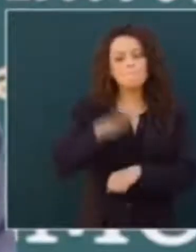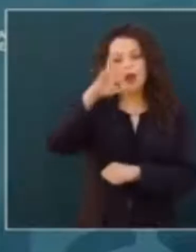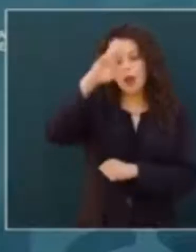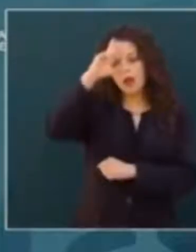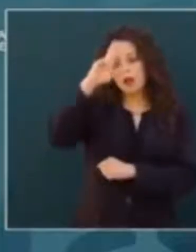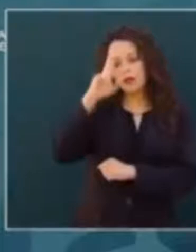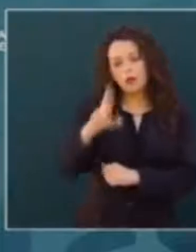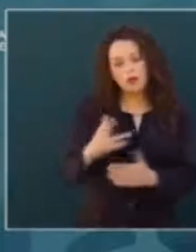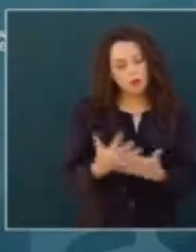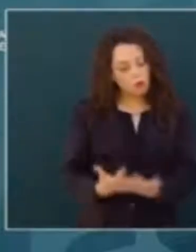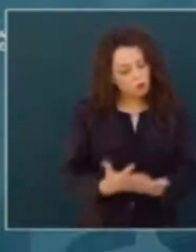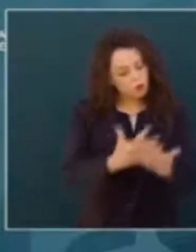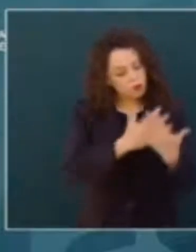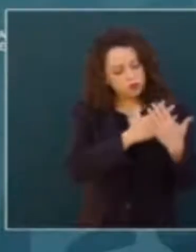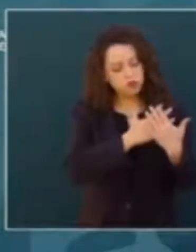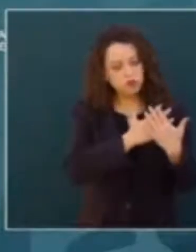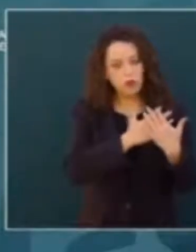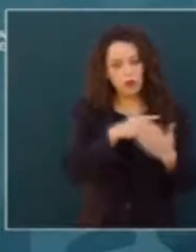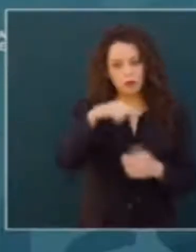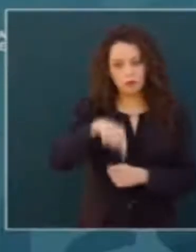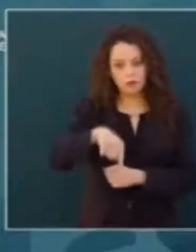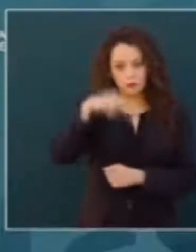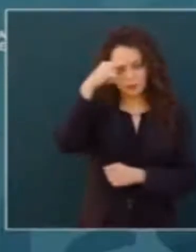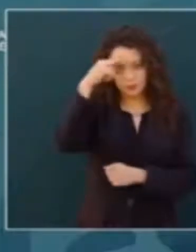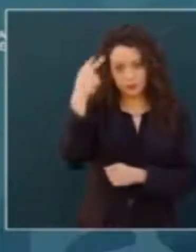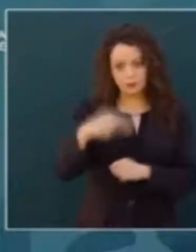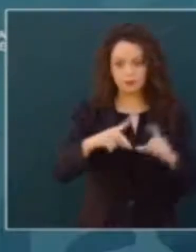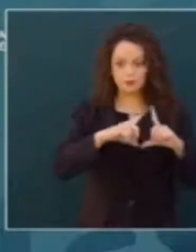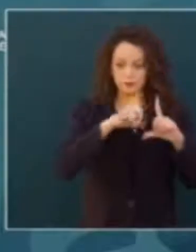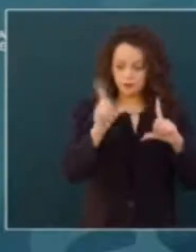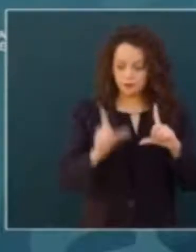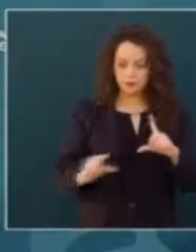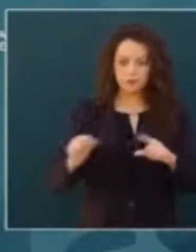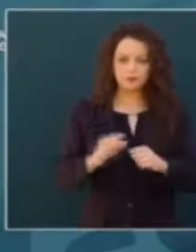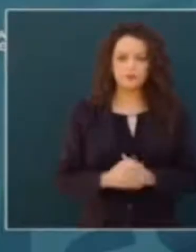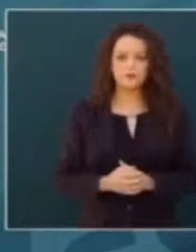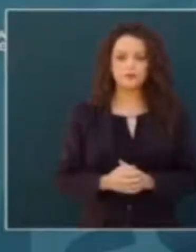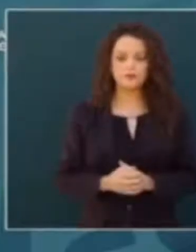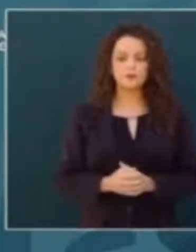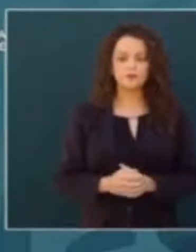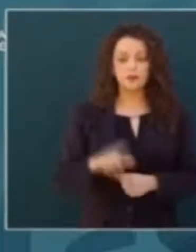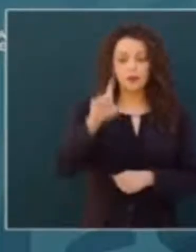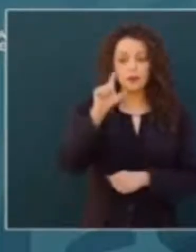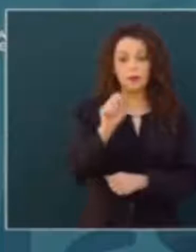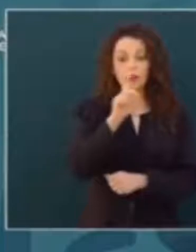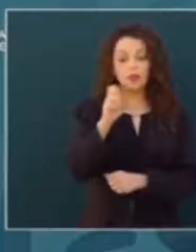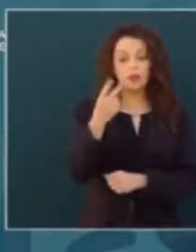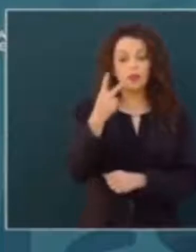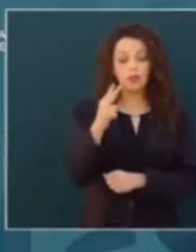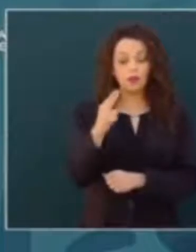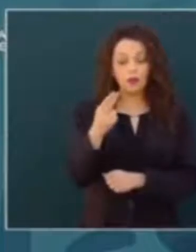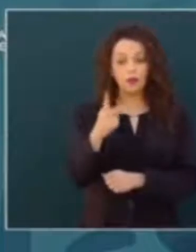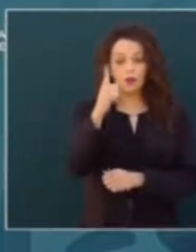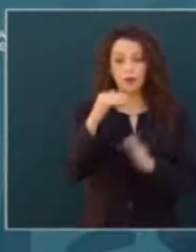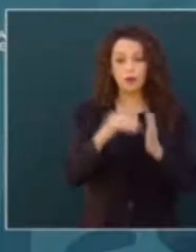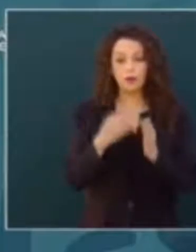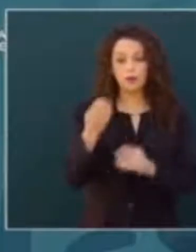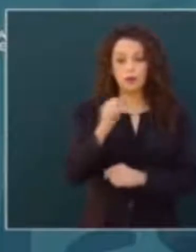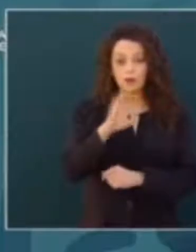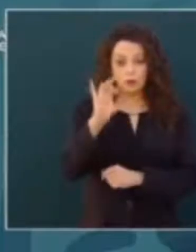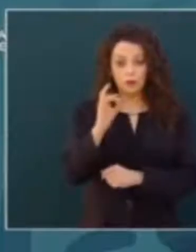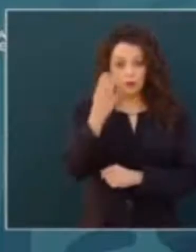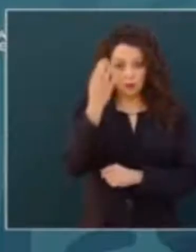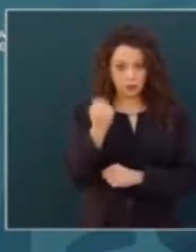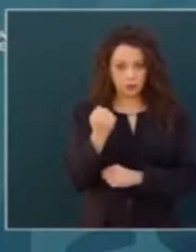profesado al pueblo. El 20 de noviembre de 1939, un año antes